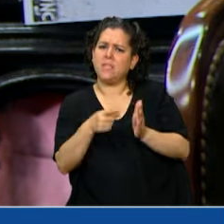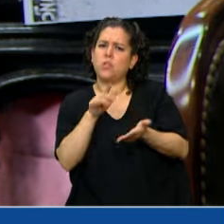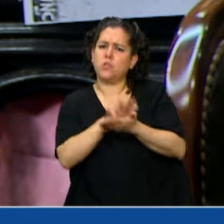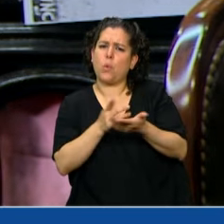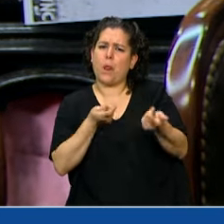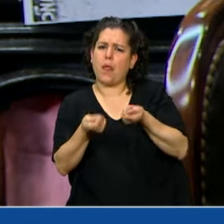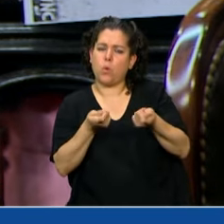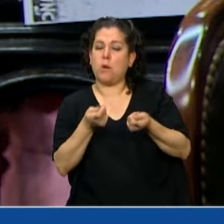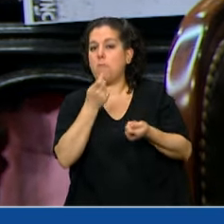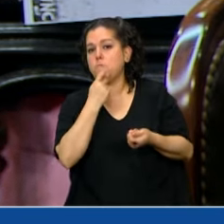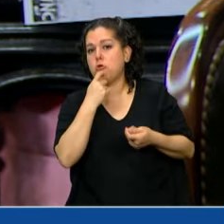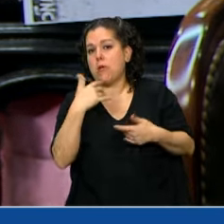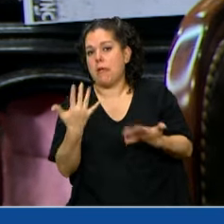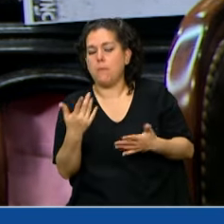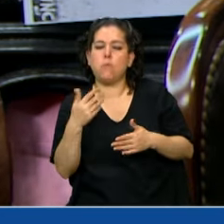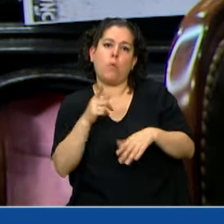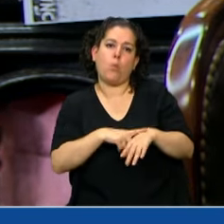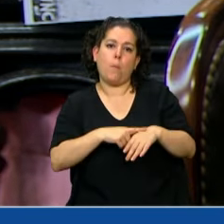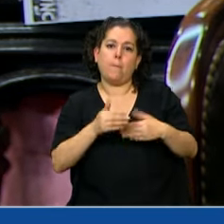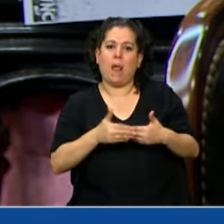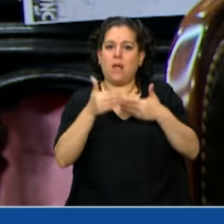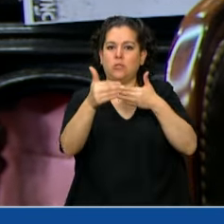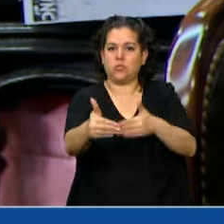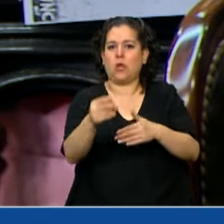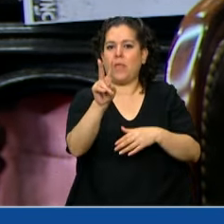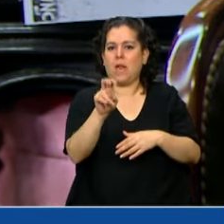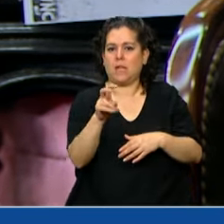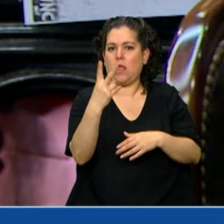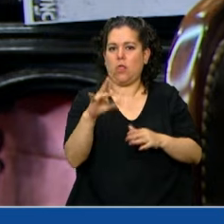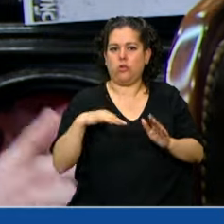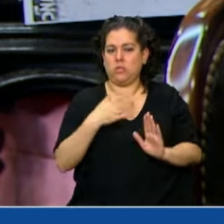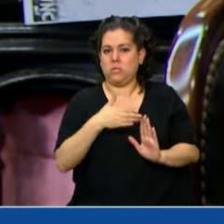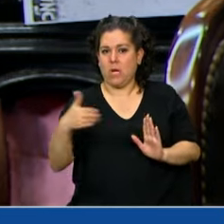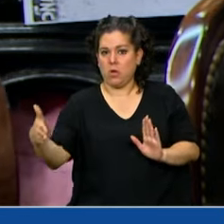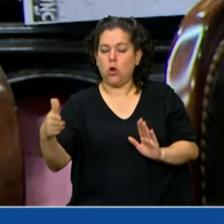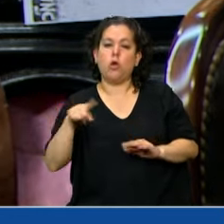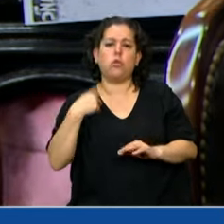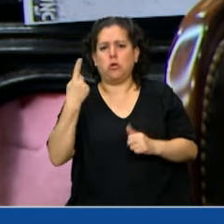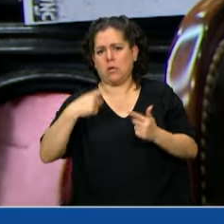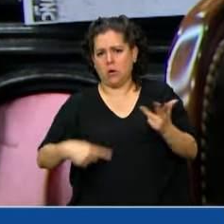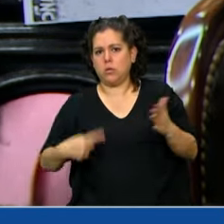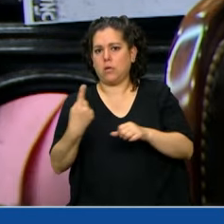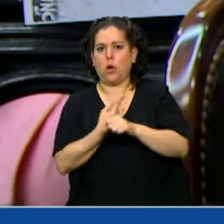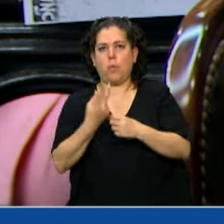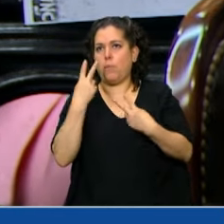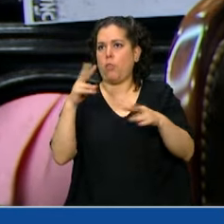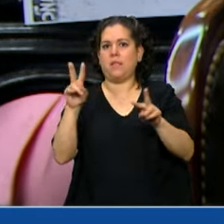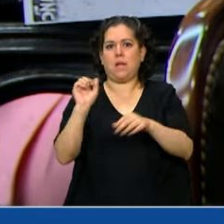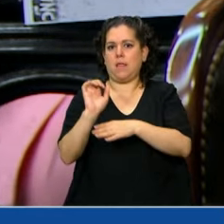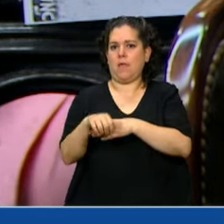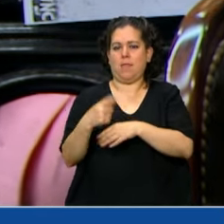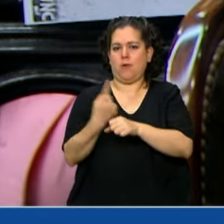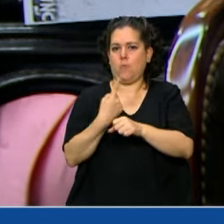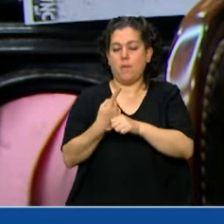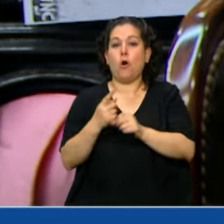regulaciones por ejemplo un plazo al contrato alquiler de 2 años y lo otro con lo que no nos podemos hacerlo distraídos es que el código